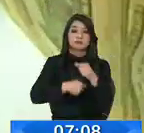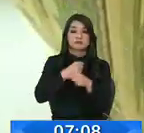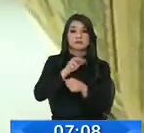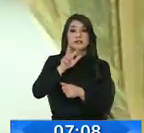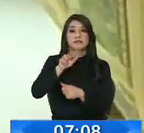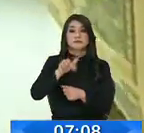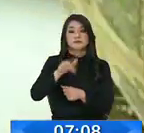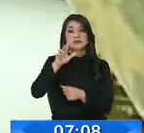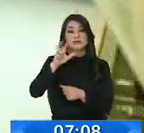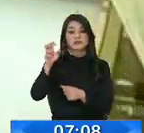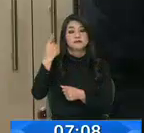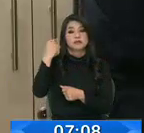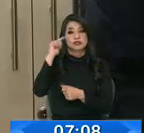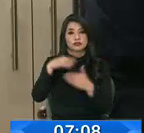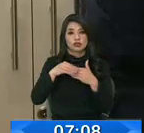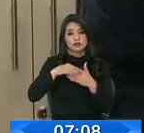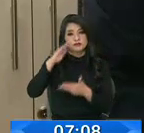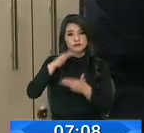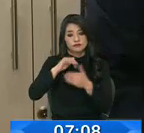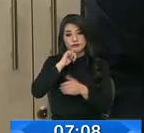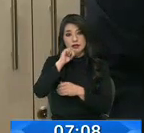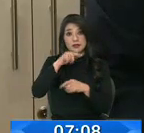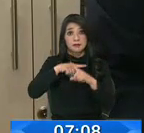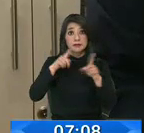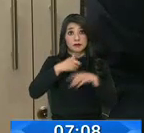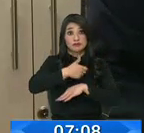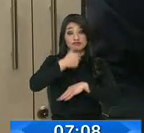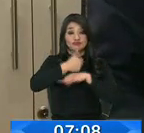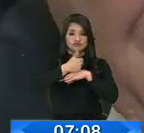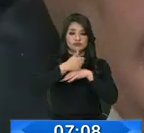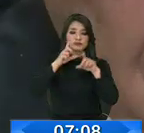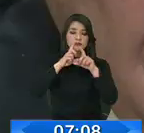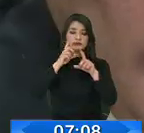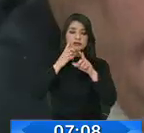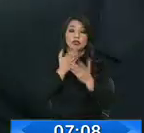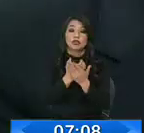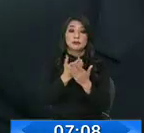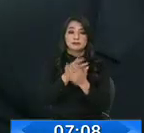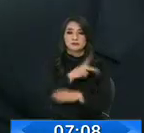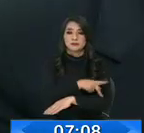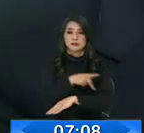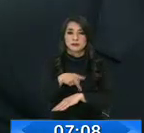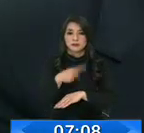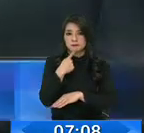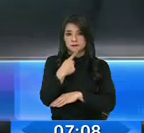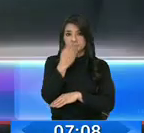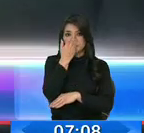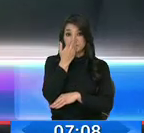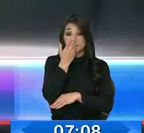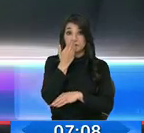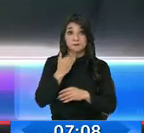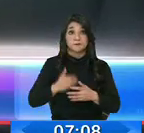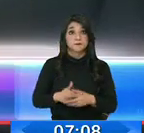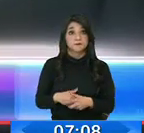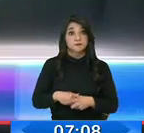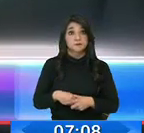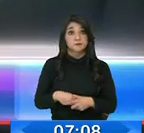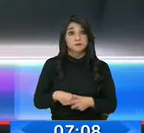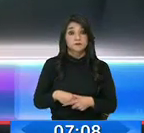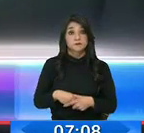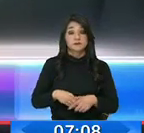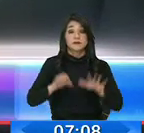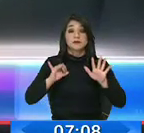millones de dólares, pero el Colegio de Economistas de Pichincha tiene otro criterio. Para nosotros va a ser alrededor de